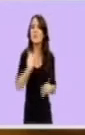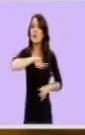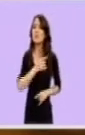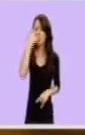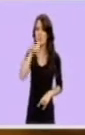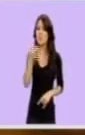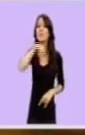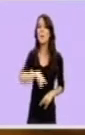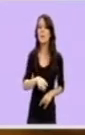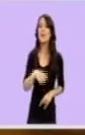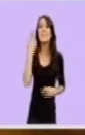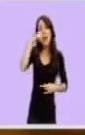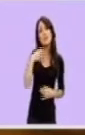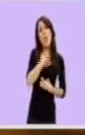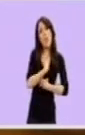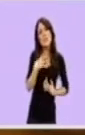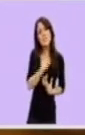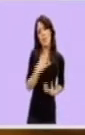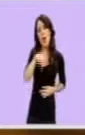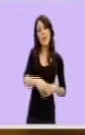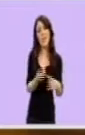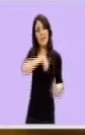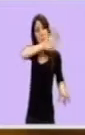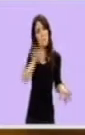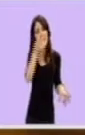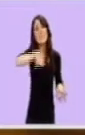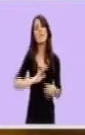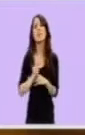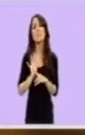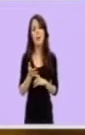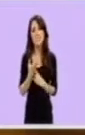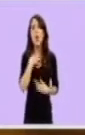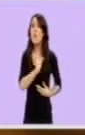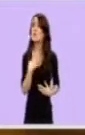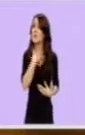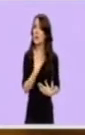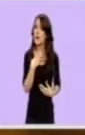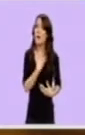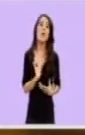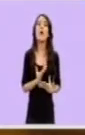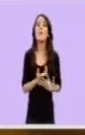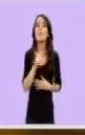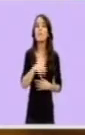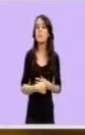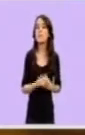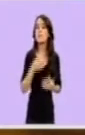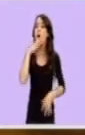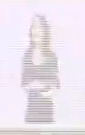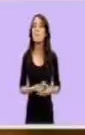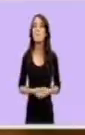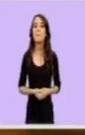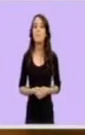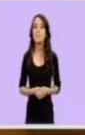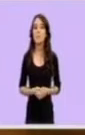costado que en España y también en Castilla-La Mancha podamos disponer de asambleas